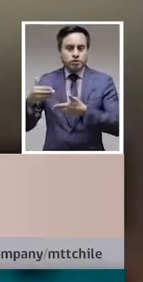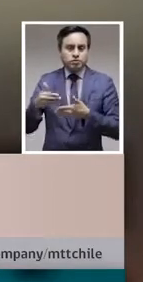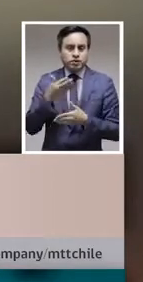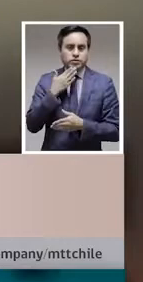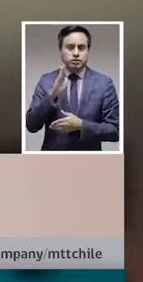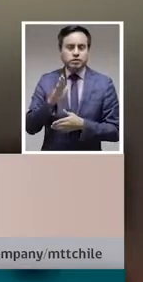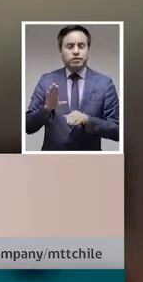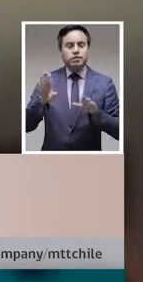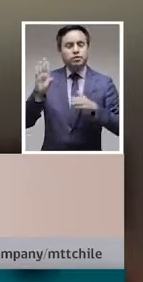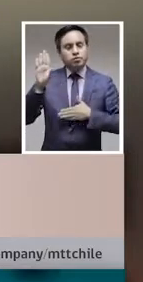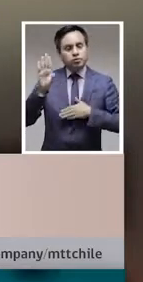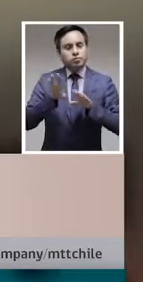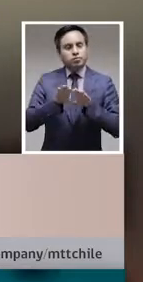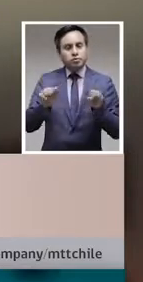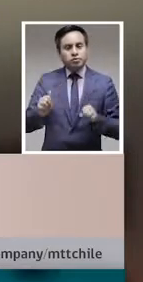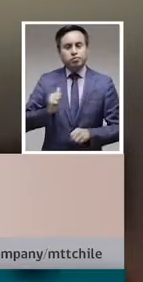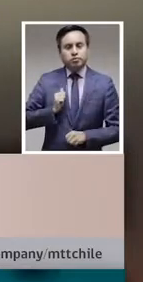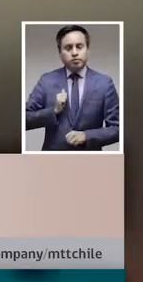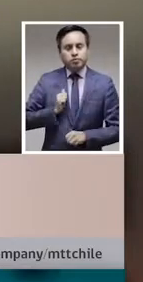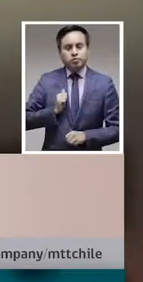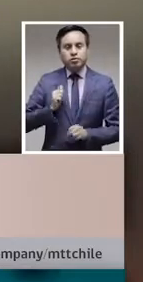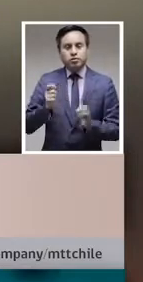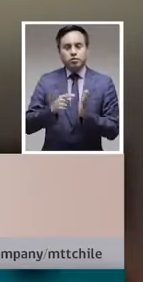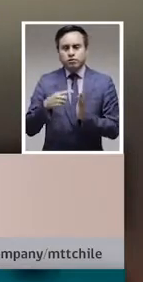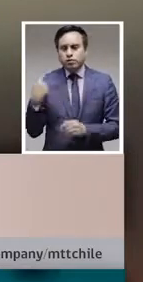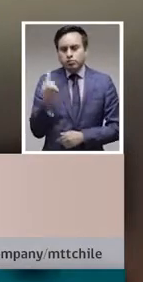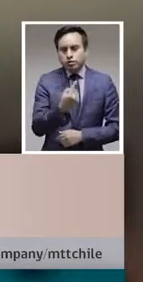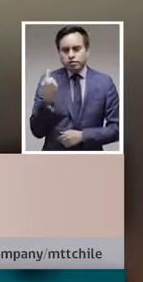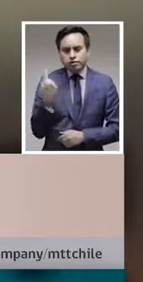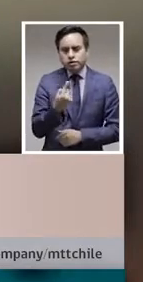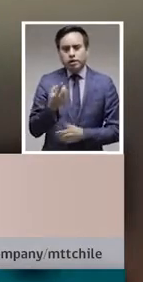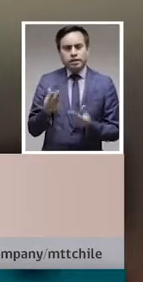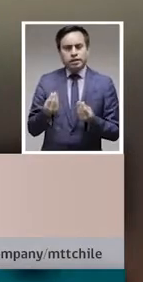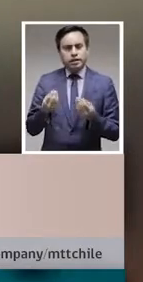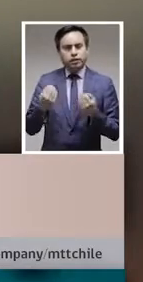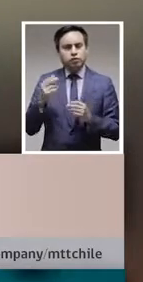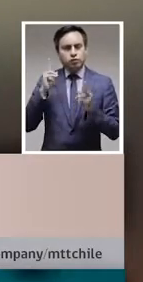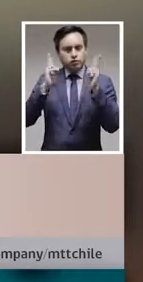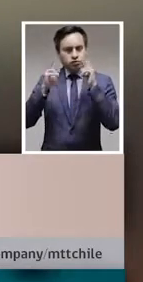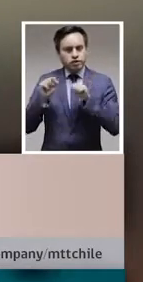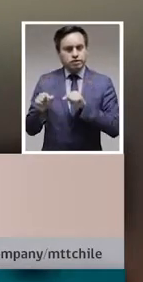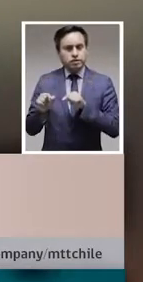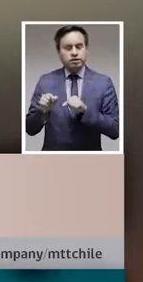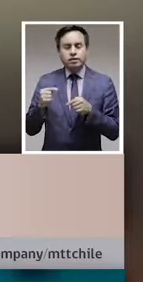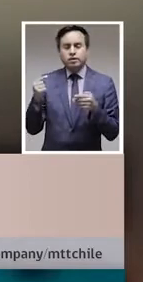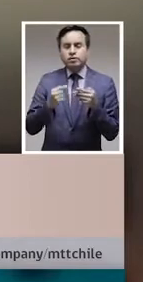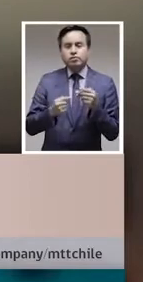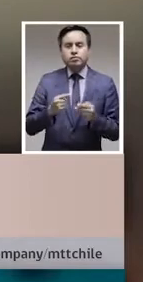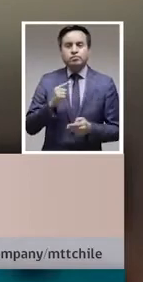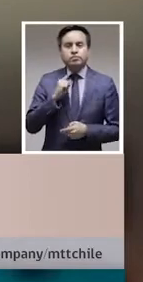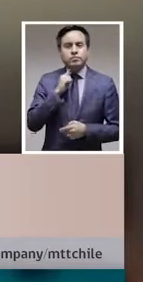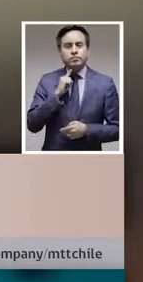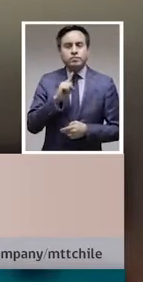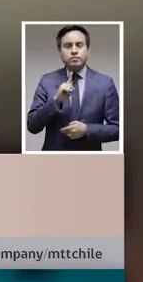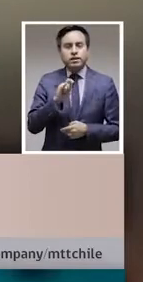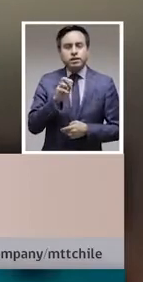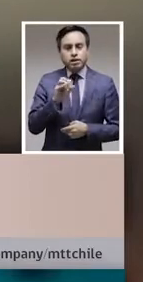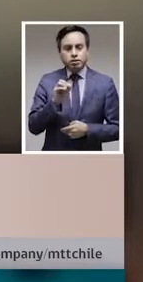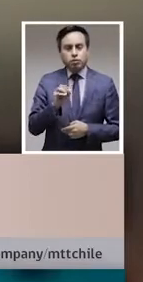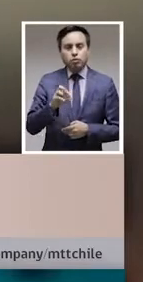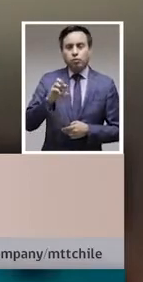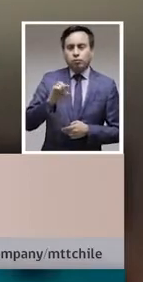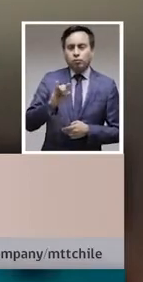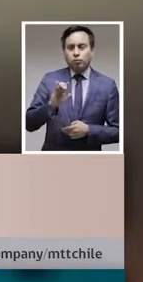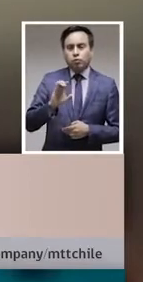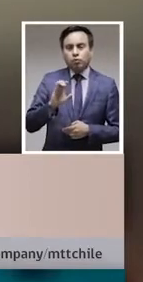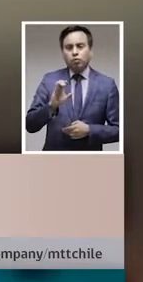y compromisos de cumplimiento de frecuencia, de regularidad, de calidad de los buses. Entre ellos, Quintero Puchuncaví, por ejemplo,